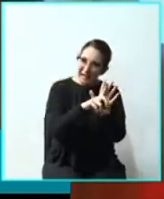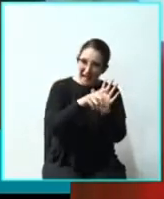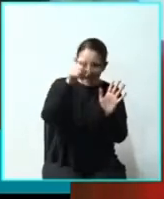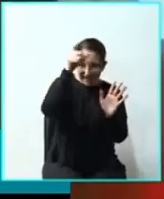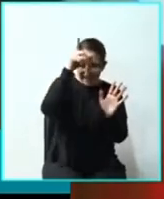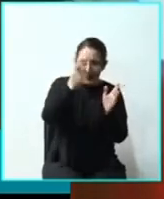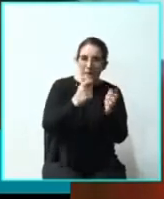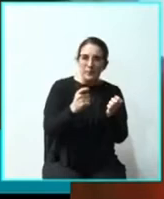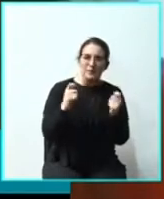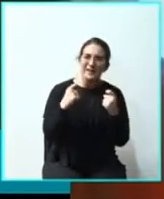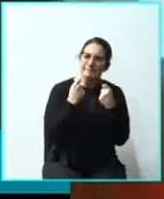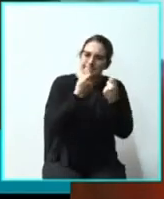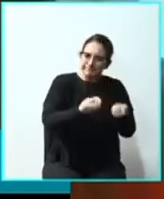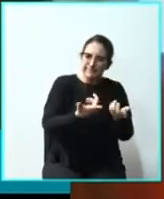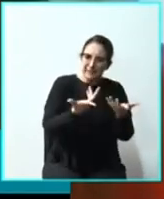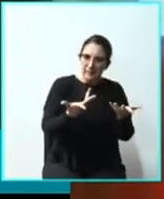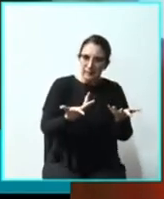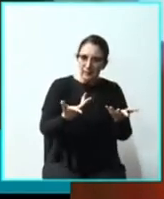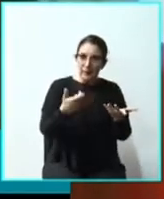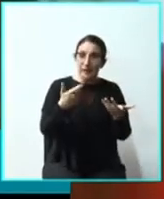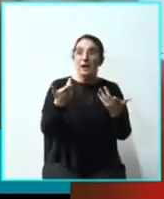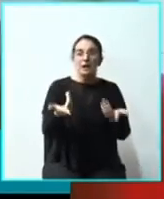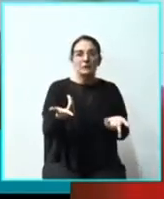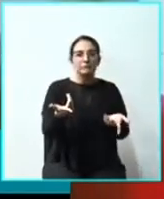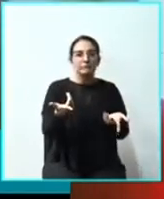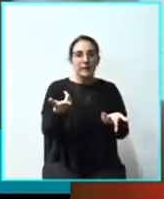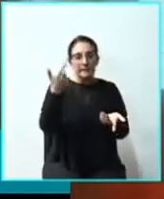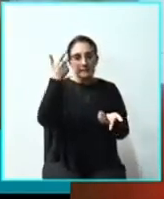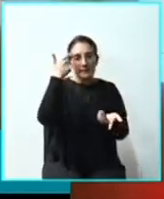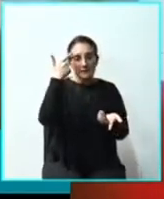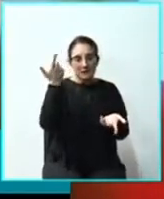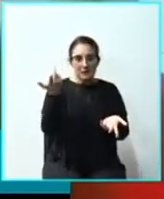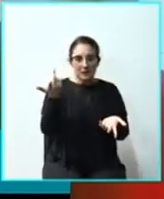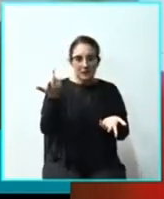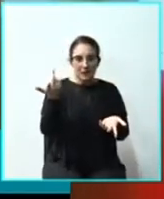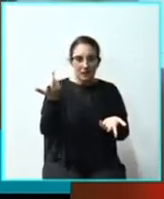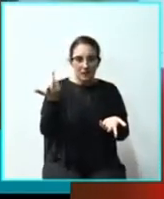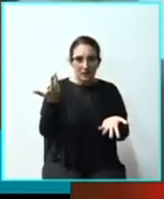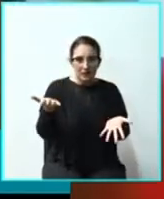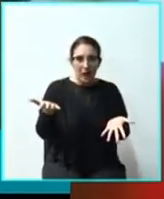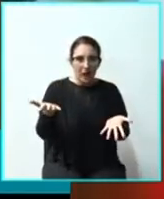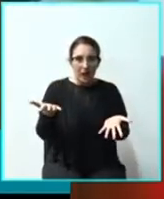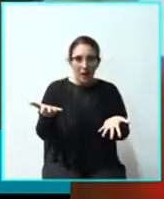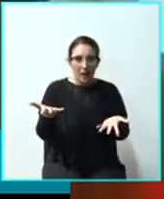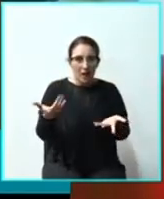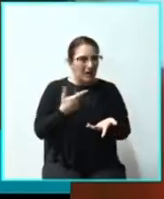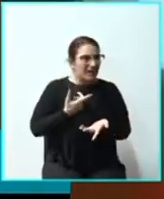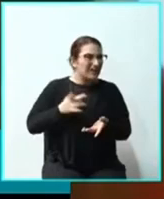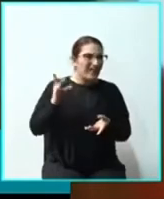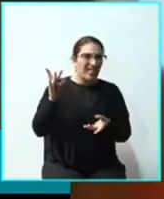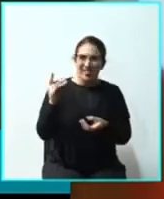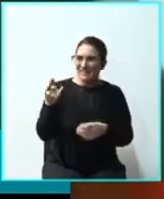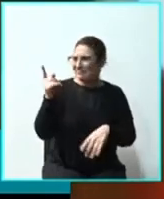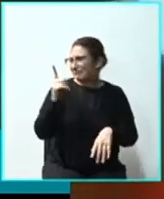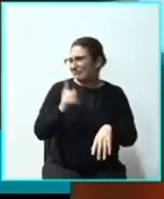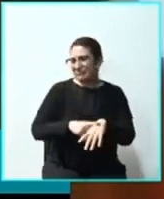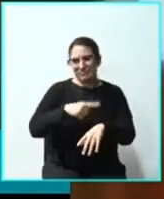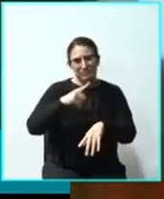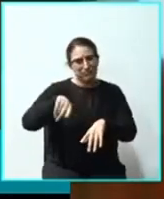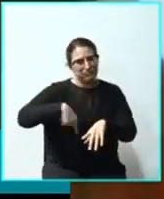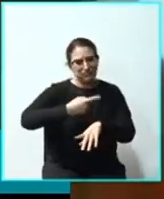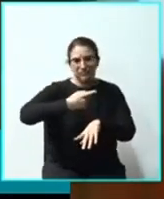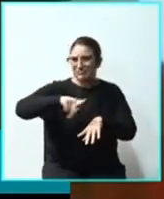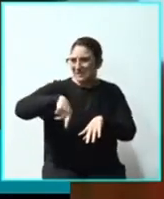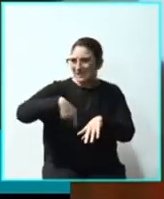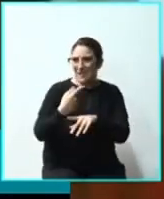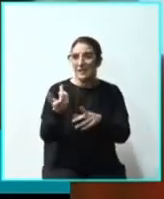que creemos que siempre hay que hacer, que es algo dificilísimo, es algo que lleva horas y horas entre aquellos que nos